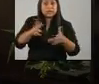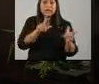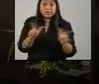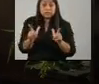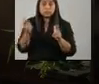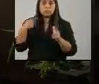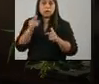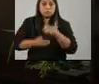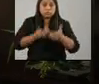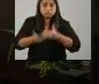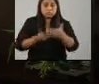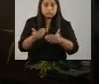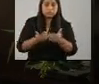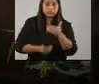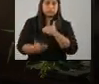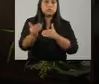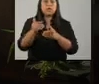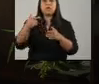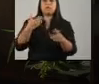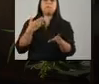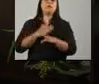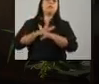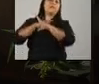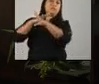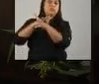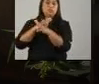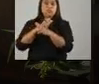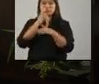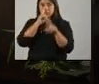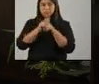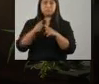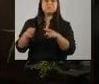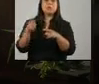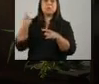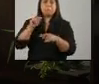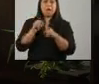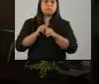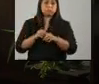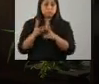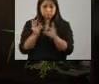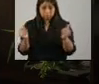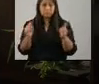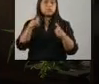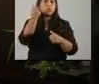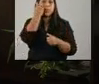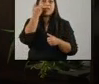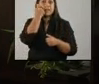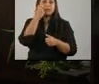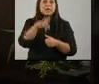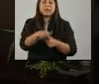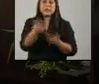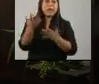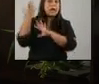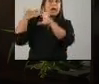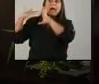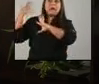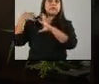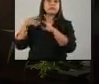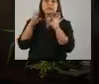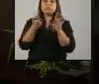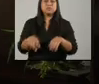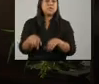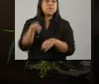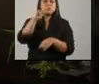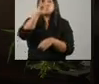a desarrollar medidas de prevención, contención y mitigación para una enfermedad de la que antes el ser humano